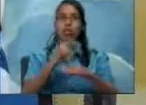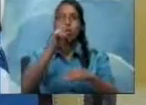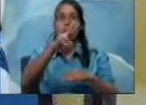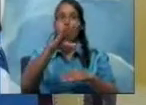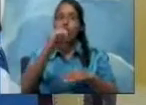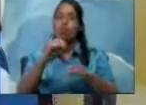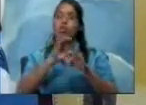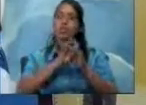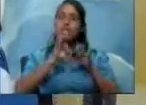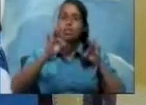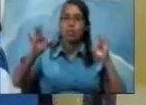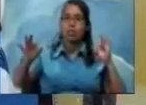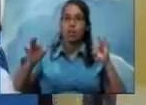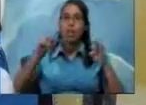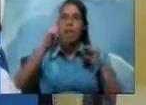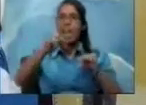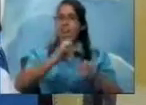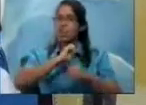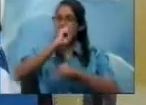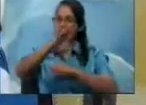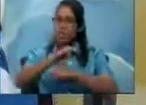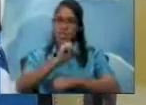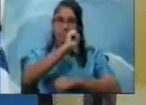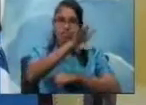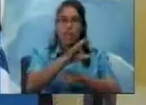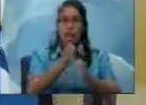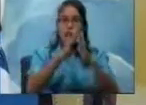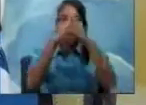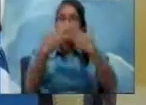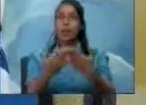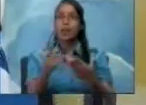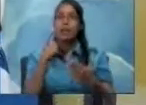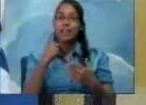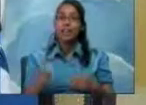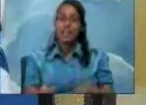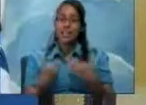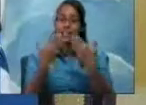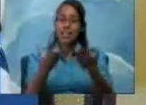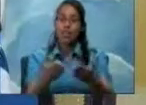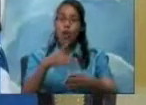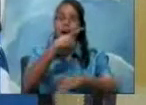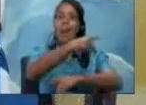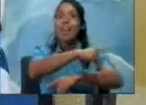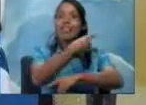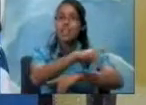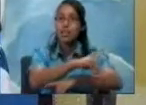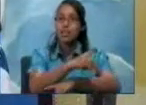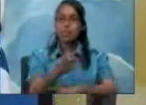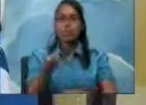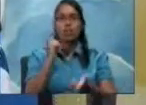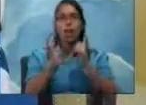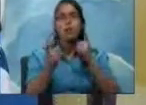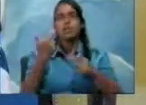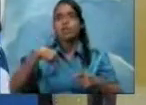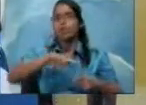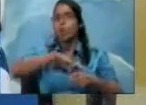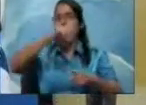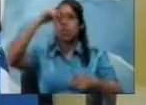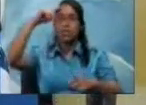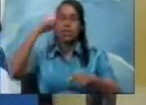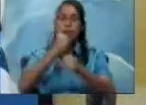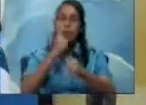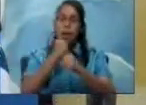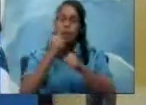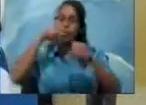codos ellos lo echaron en la palabra que le dijo e chaclo a la derecha A veces nuestro trabajo dentro de la